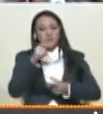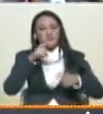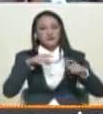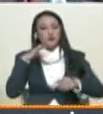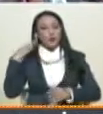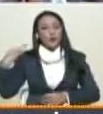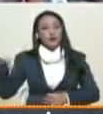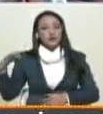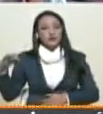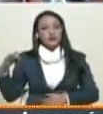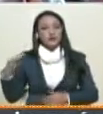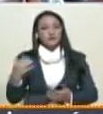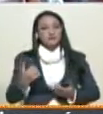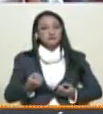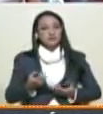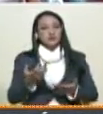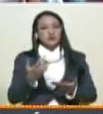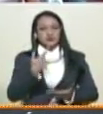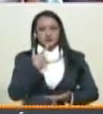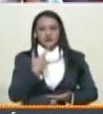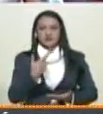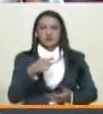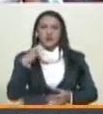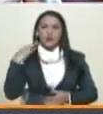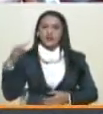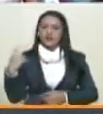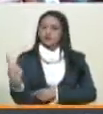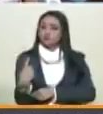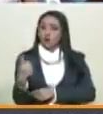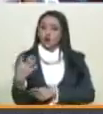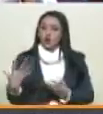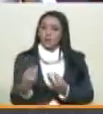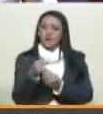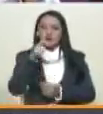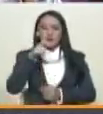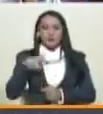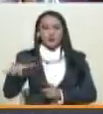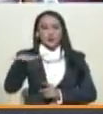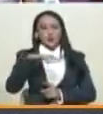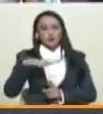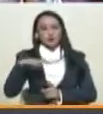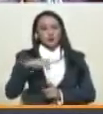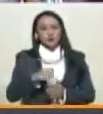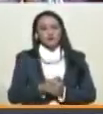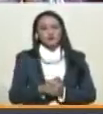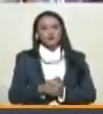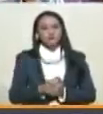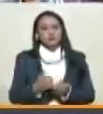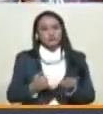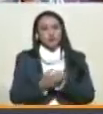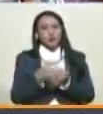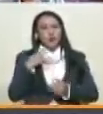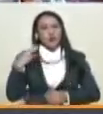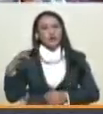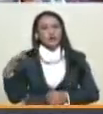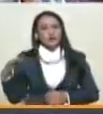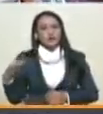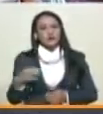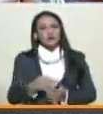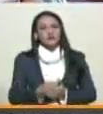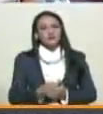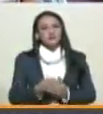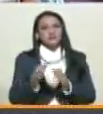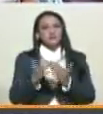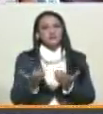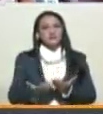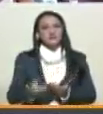Guatire en esta manifestación, diciéndoles que Guatire no está solo, lo acompaña la humanidad y que la humanidad cuenta también con Guatire para los desafíos que este mundo